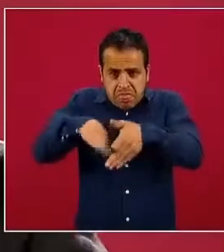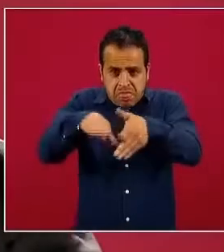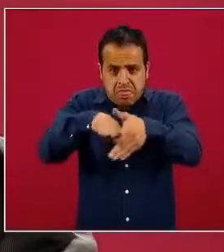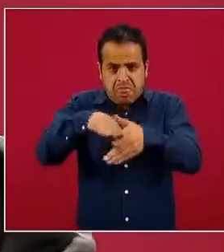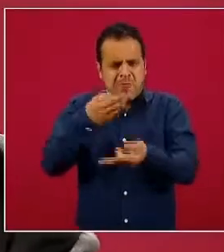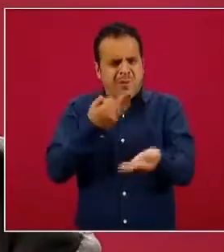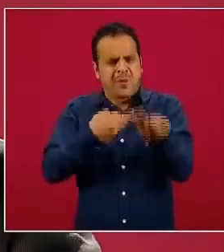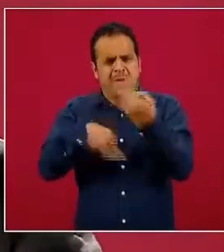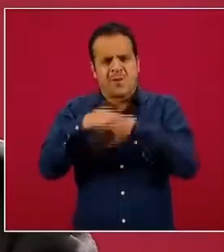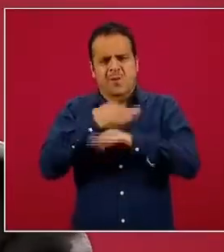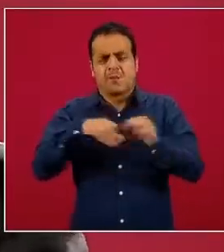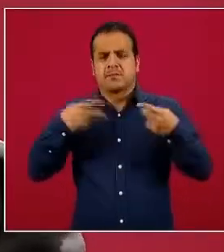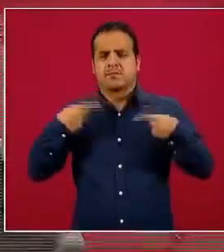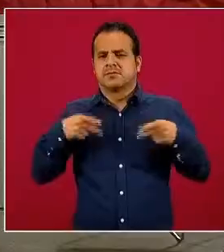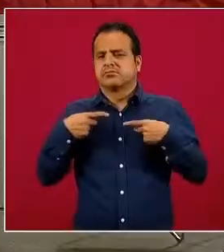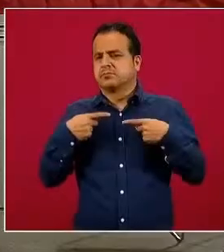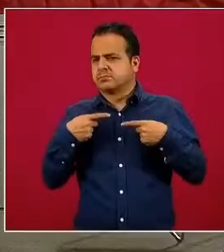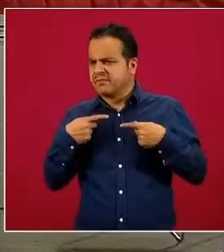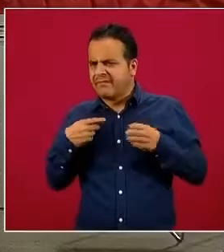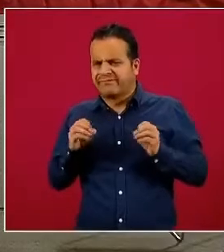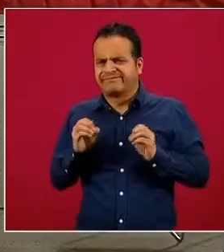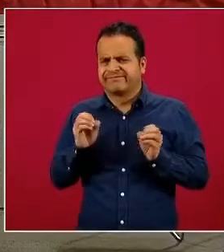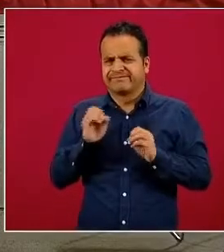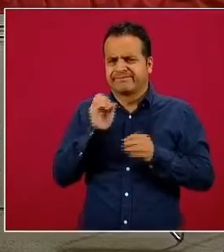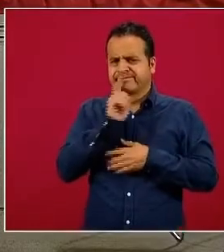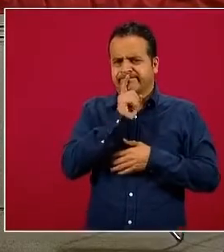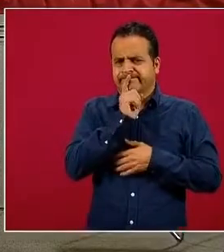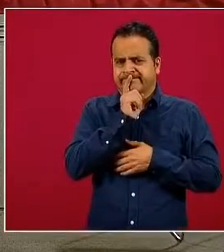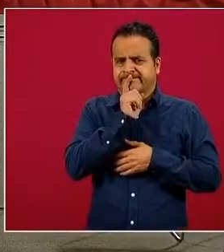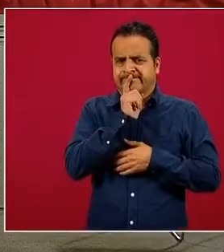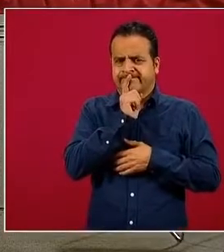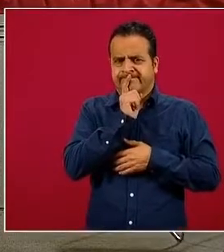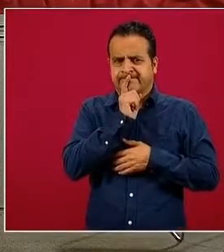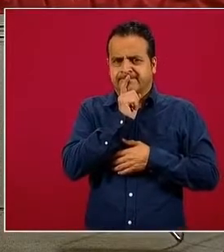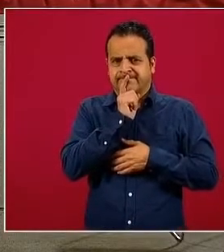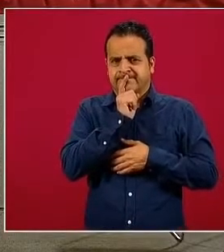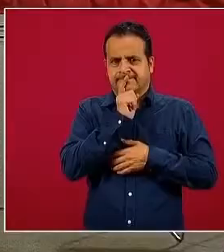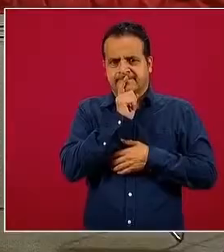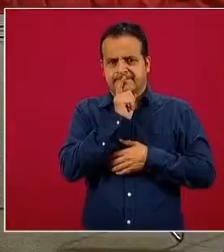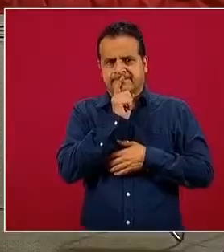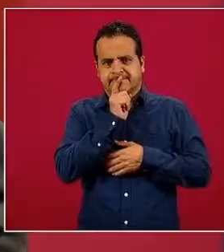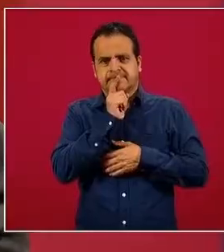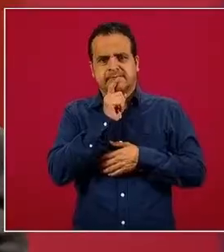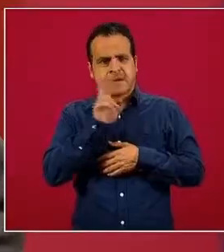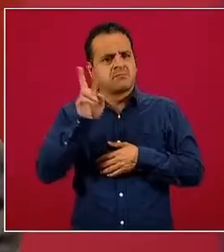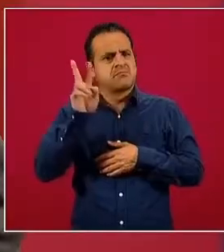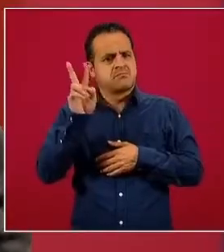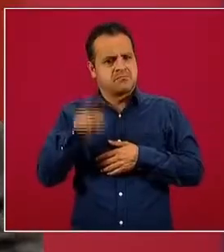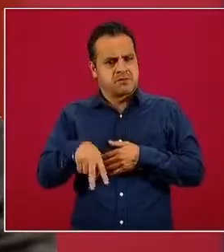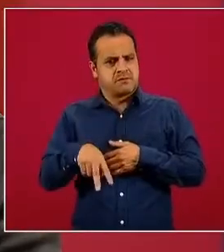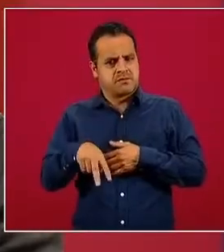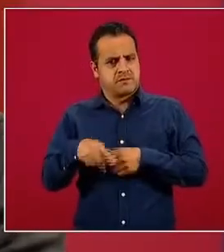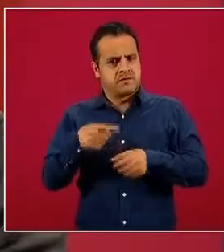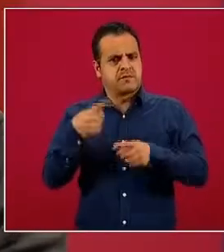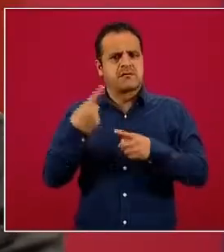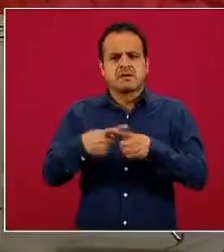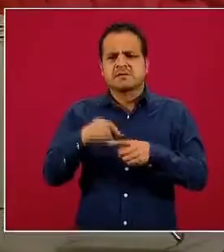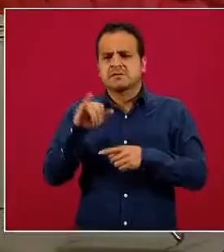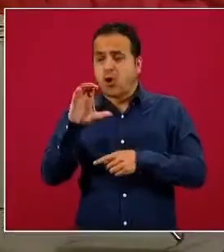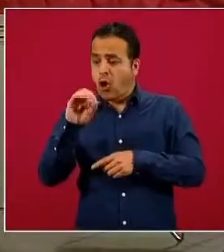criterios de asociación causal, es decir, que se pueda reconocer que es COVID-19 la causa de estos